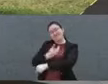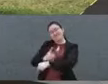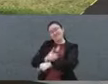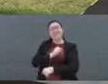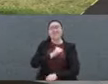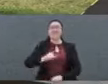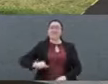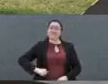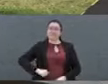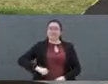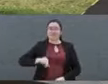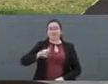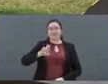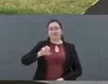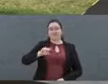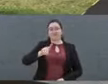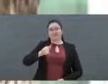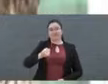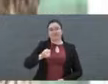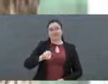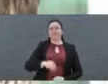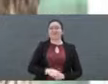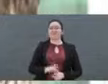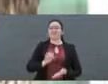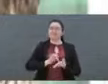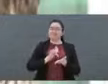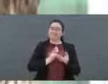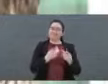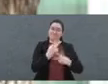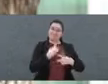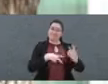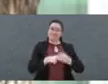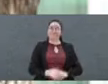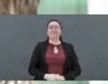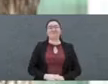Armando Quintero, muchas gracias por su presencia. Bueno, miren,